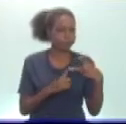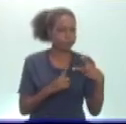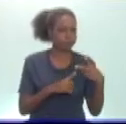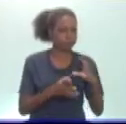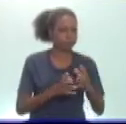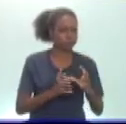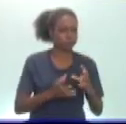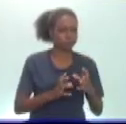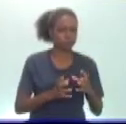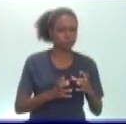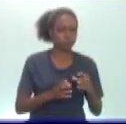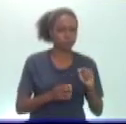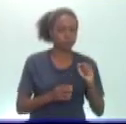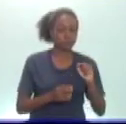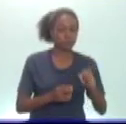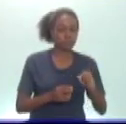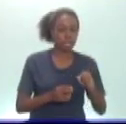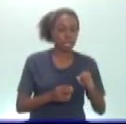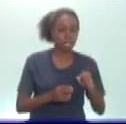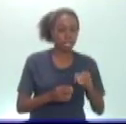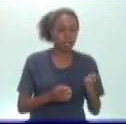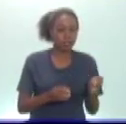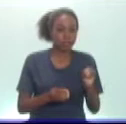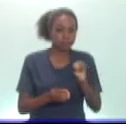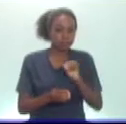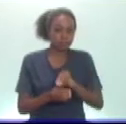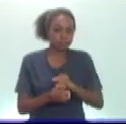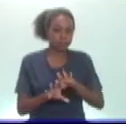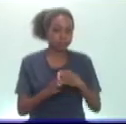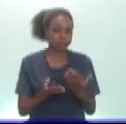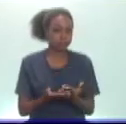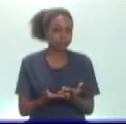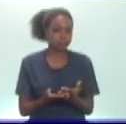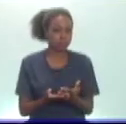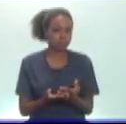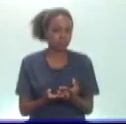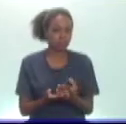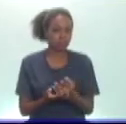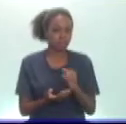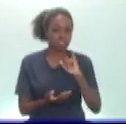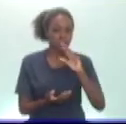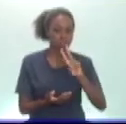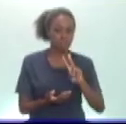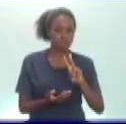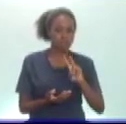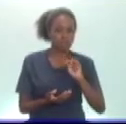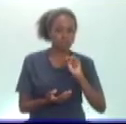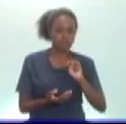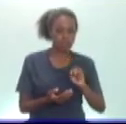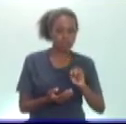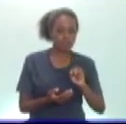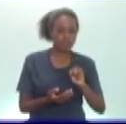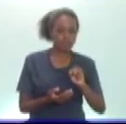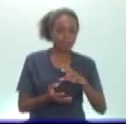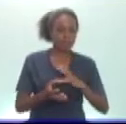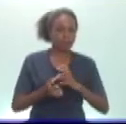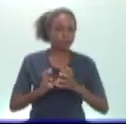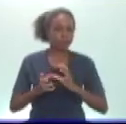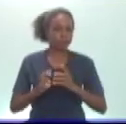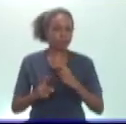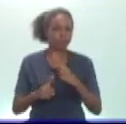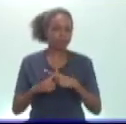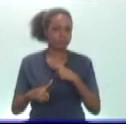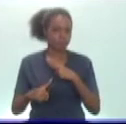lo da precisamente en la forma en que colocamos los factores. En este caso, el 62 es el factor multiplicado, es el número